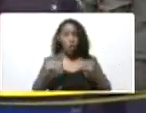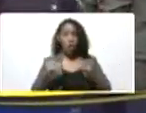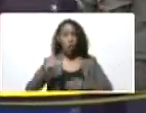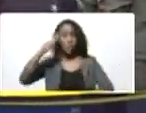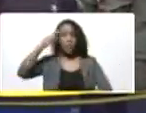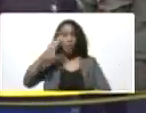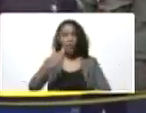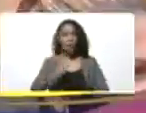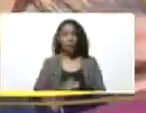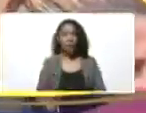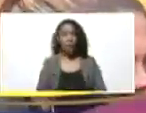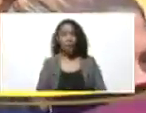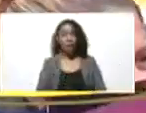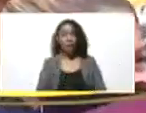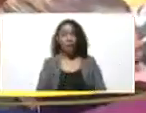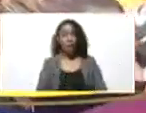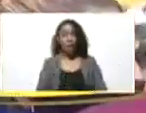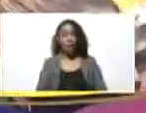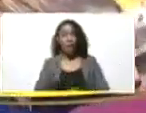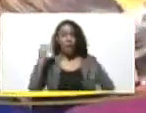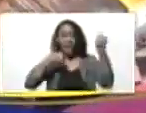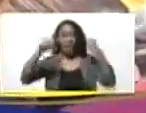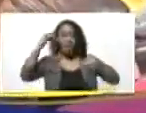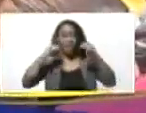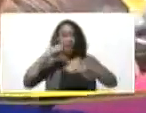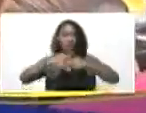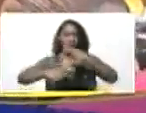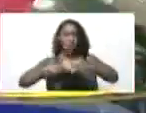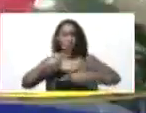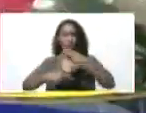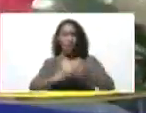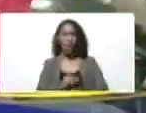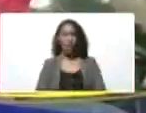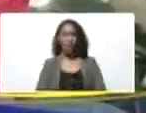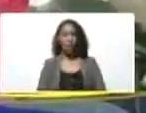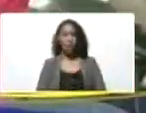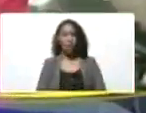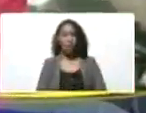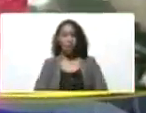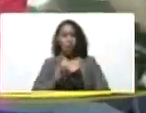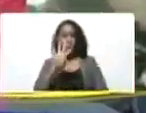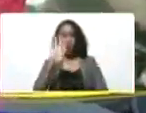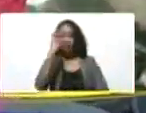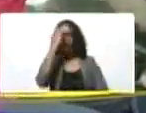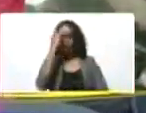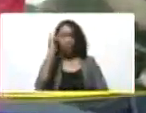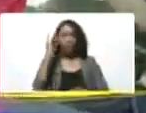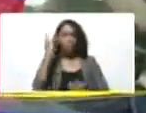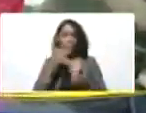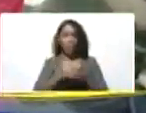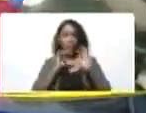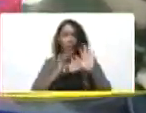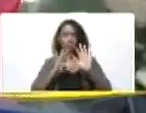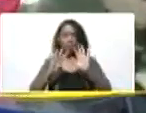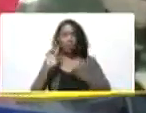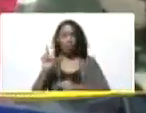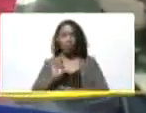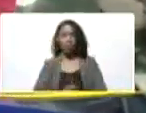militares de la rebelión revolucionaria del 4 de febrero del 92.